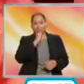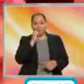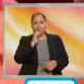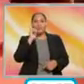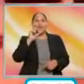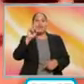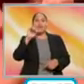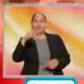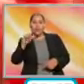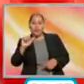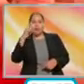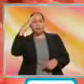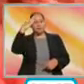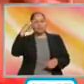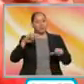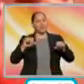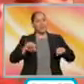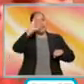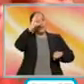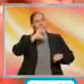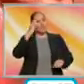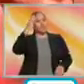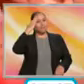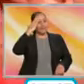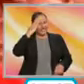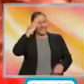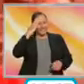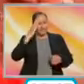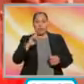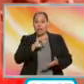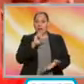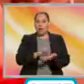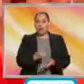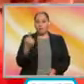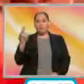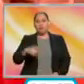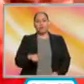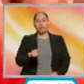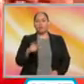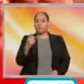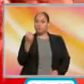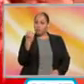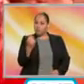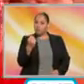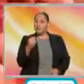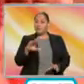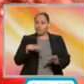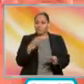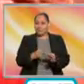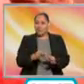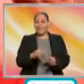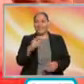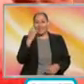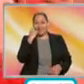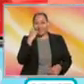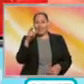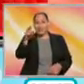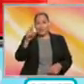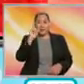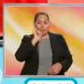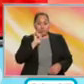doña. Exactamente, bueno. ¿No? Pues así es ley. Y era ley. O sea, de hecho, una de las cosas que vamos a ver es que tuvo,